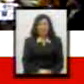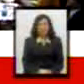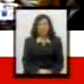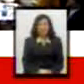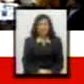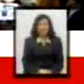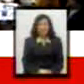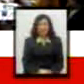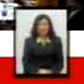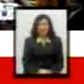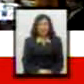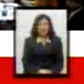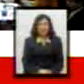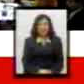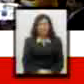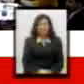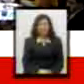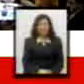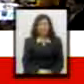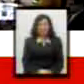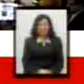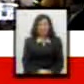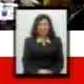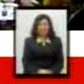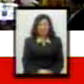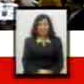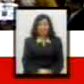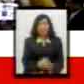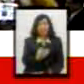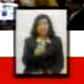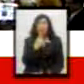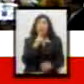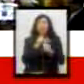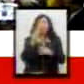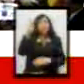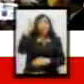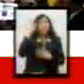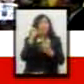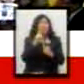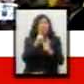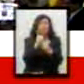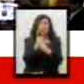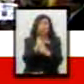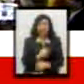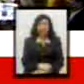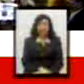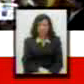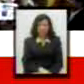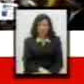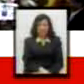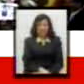las todas las participantes levantar la mano para que puedan los